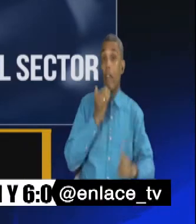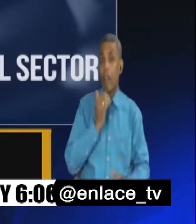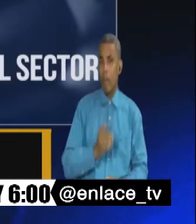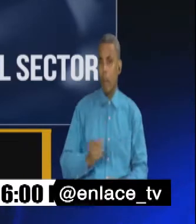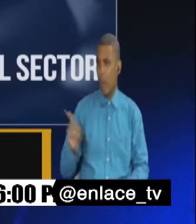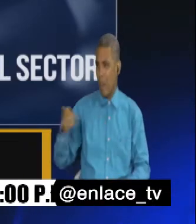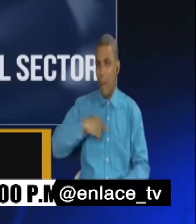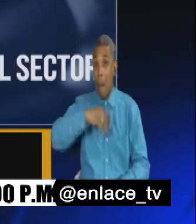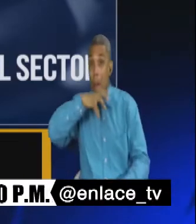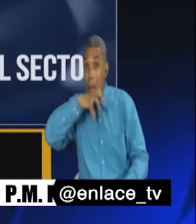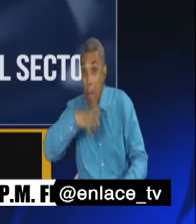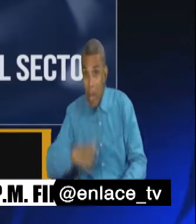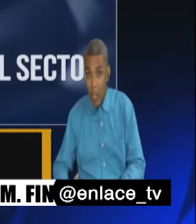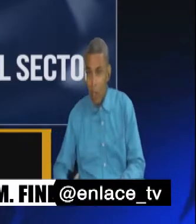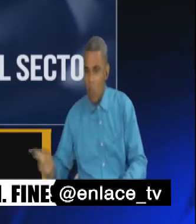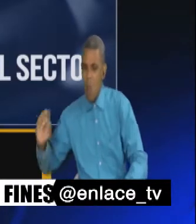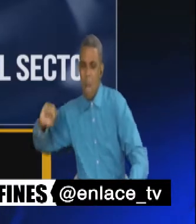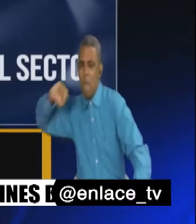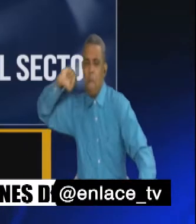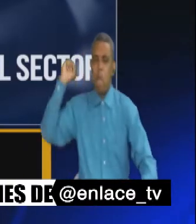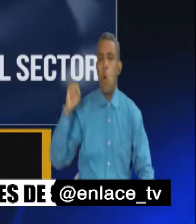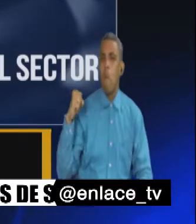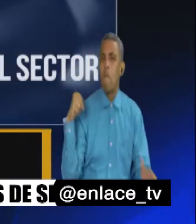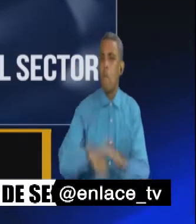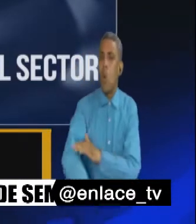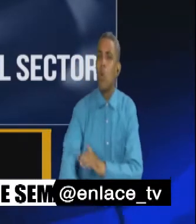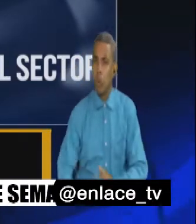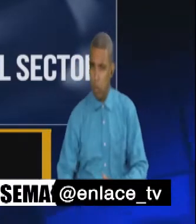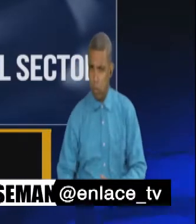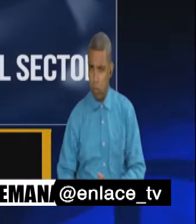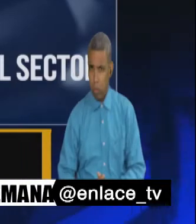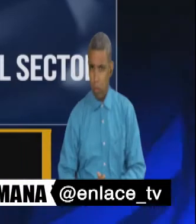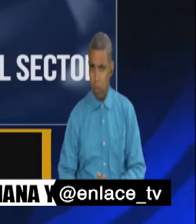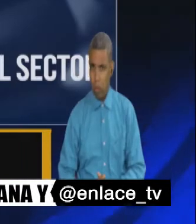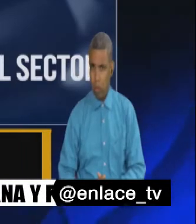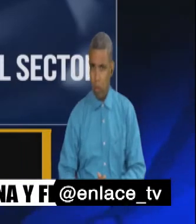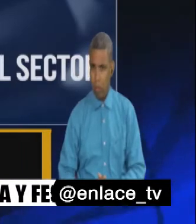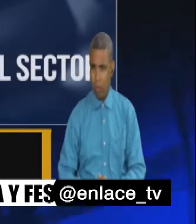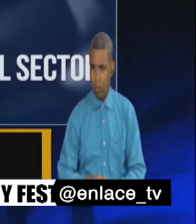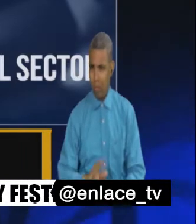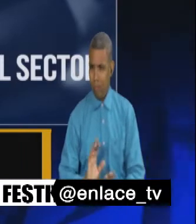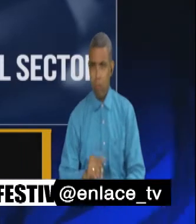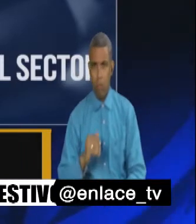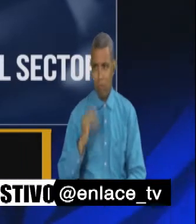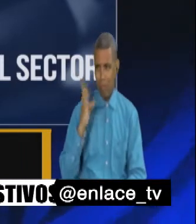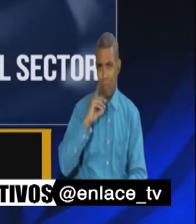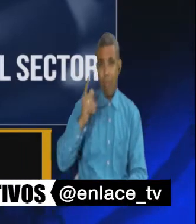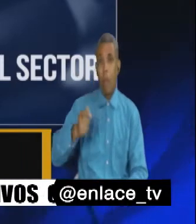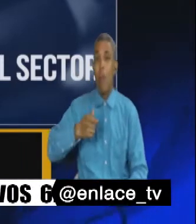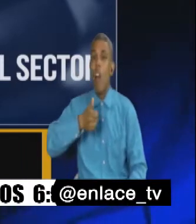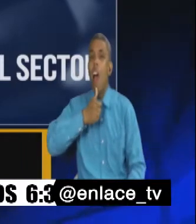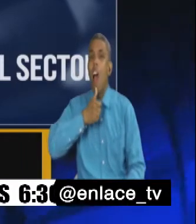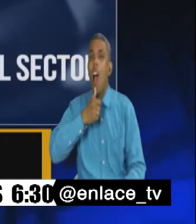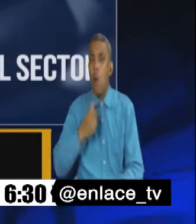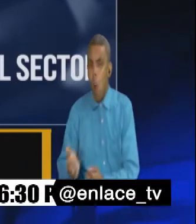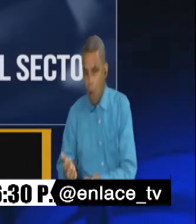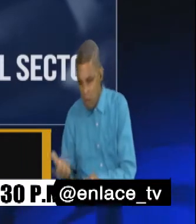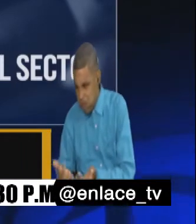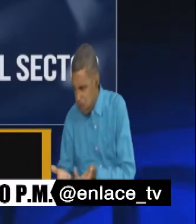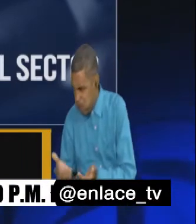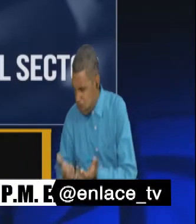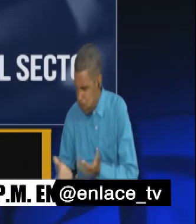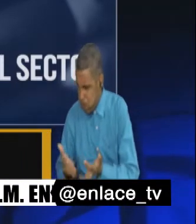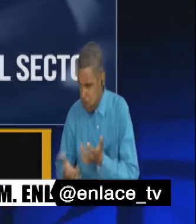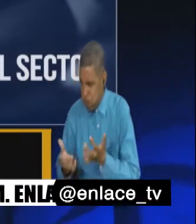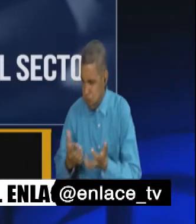mató. Imagínate que puse que hervir hervir una olla de agua y se la zampó al perrito y luego lo cogió a